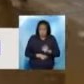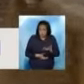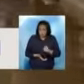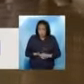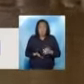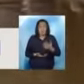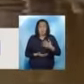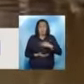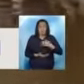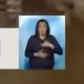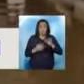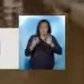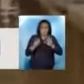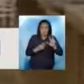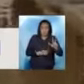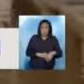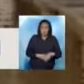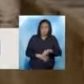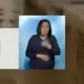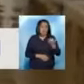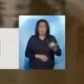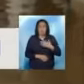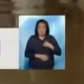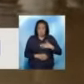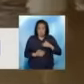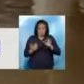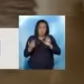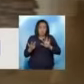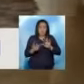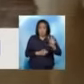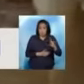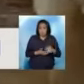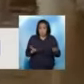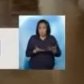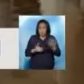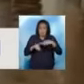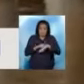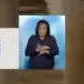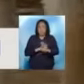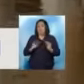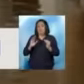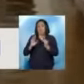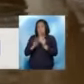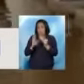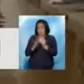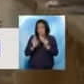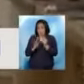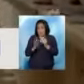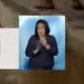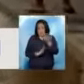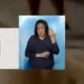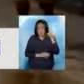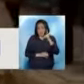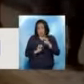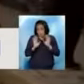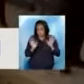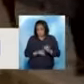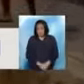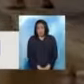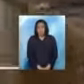de edad de 93 años y de 84 años, cada uno que estaban encerrados en una casa hace ya un día.